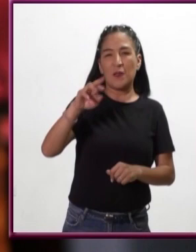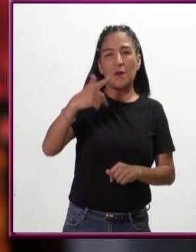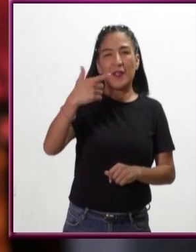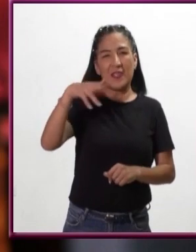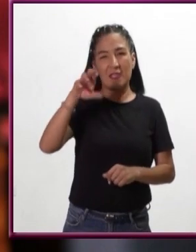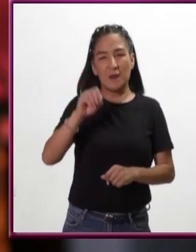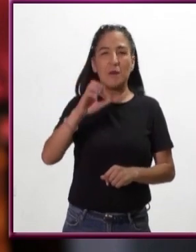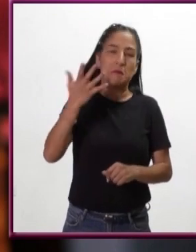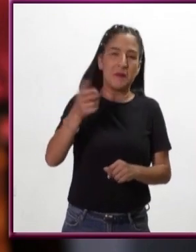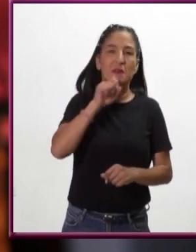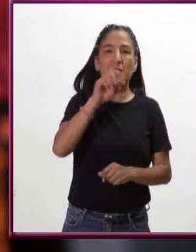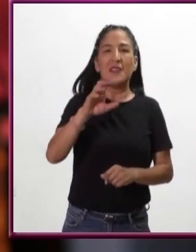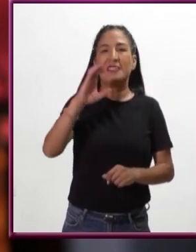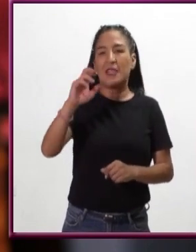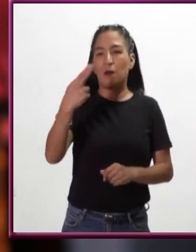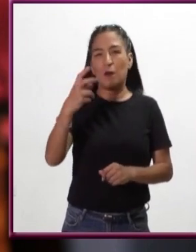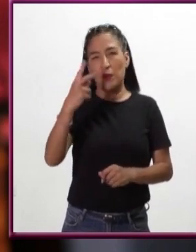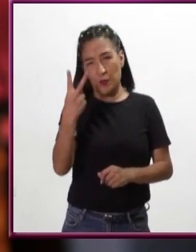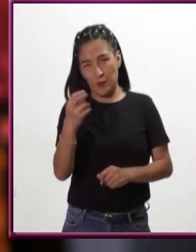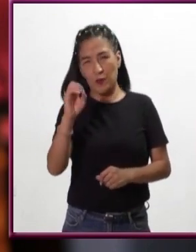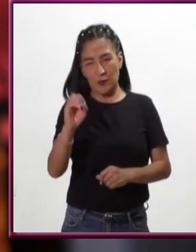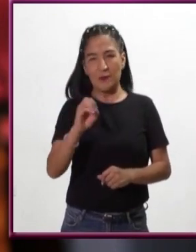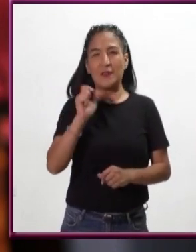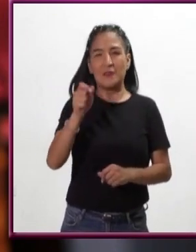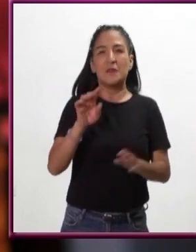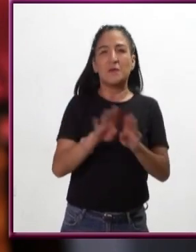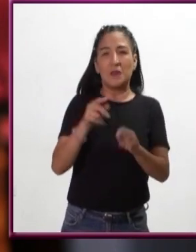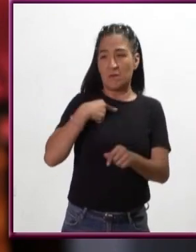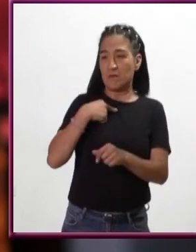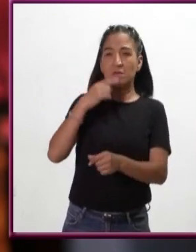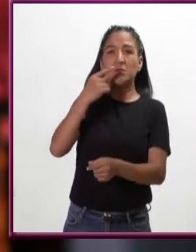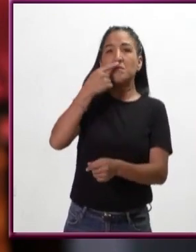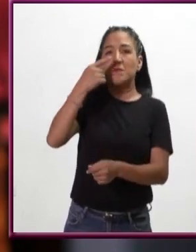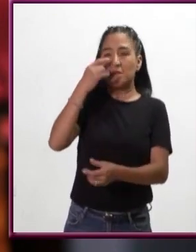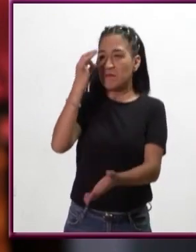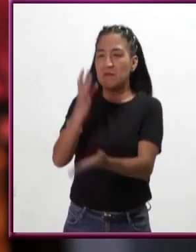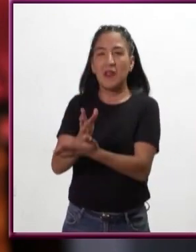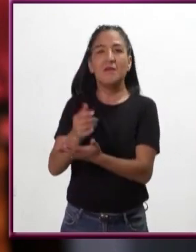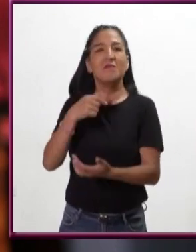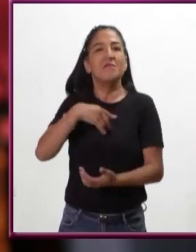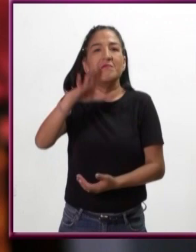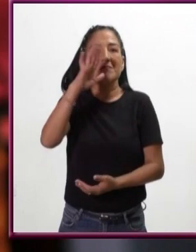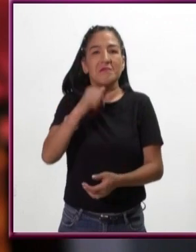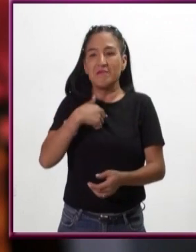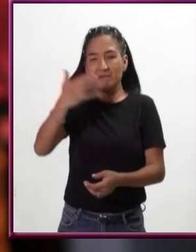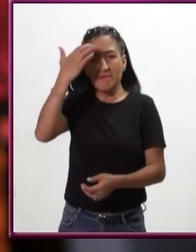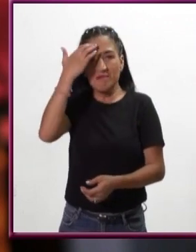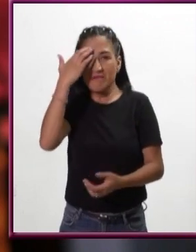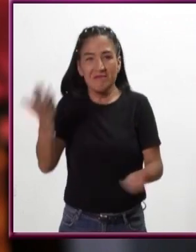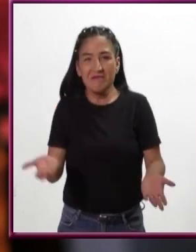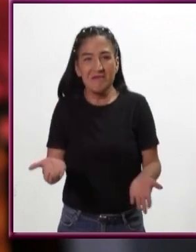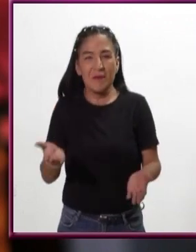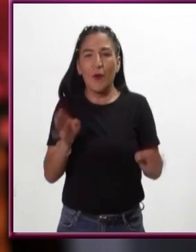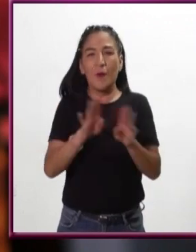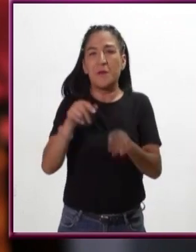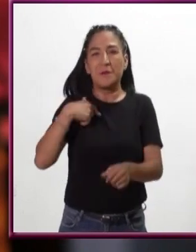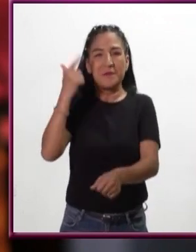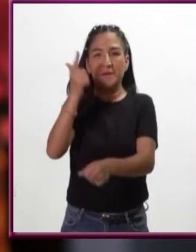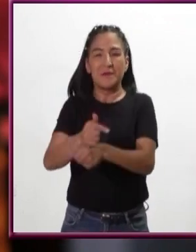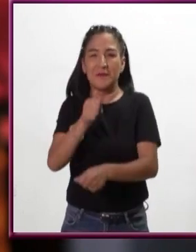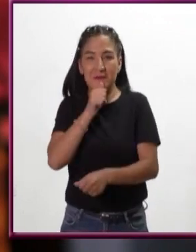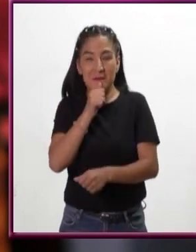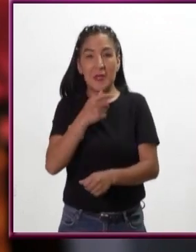nitrógeno o de CO2 en el aire, yo no lo puedo detectar porque son olores que yo no puedo conocer, no los